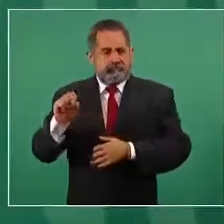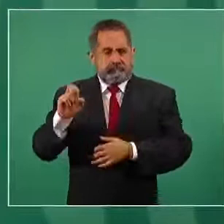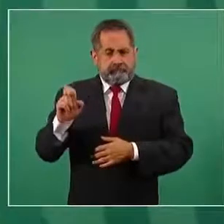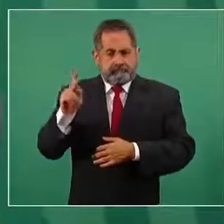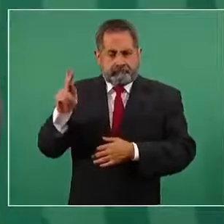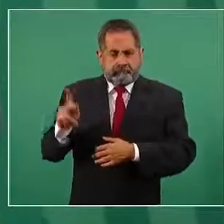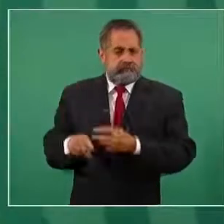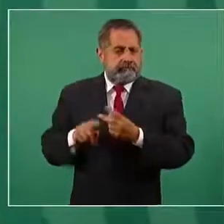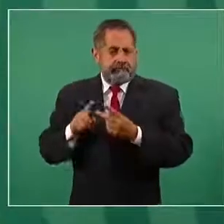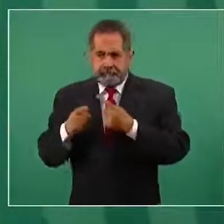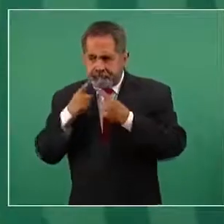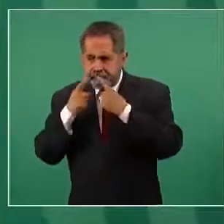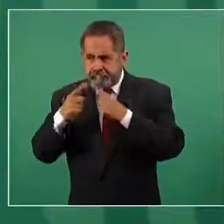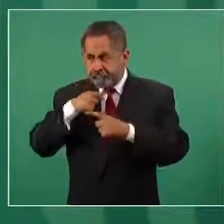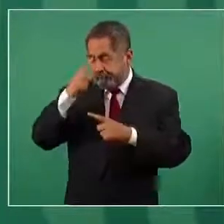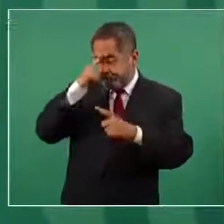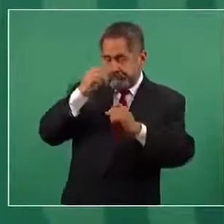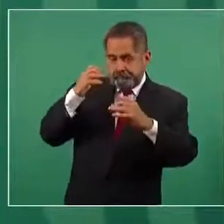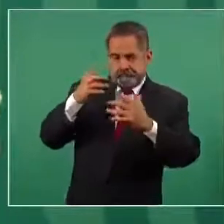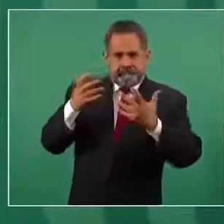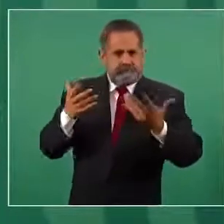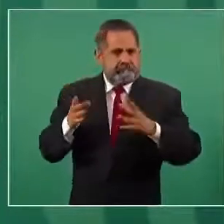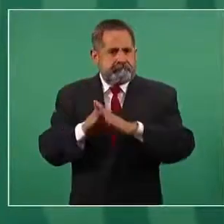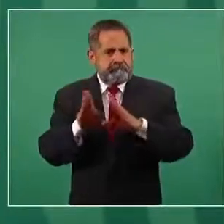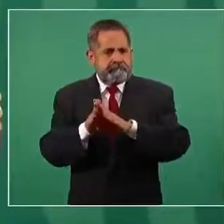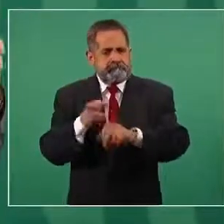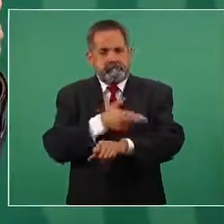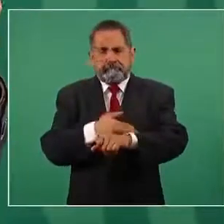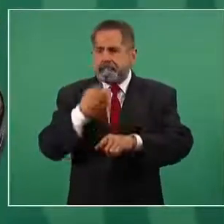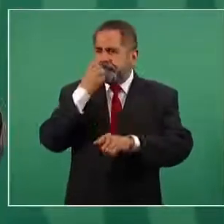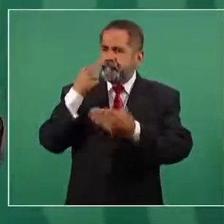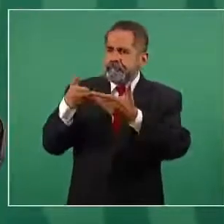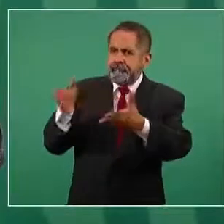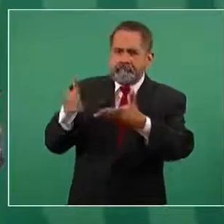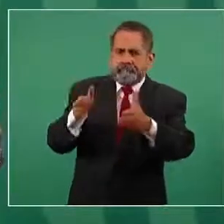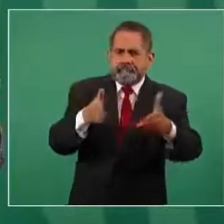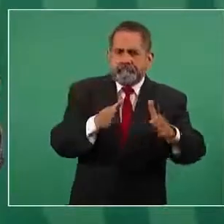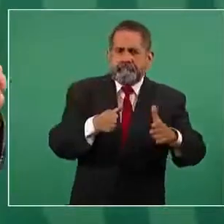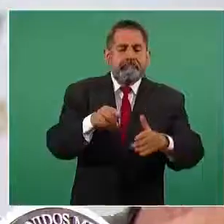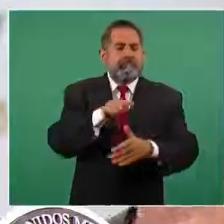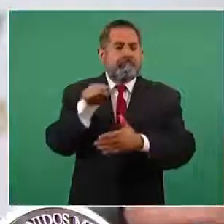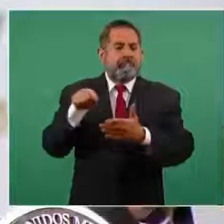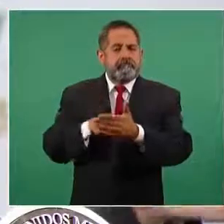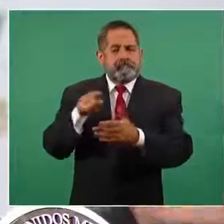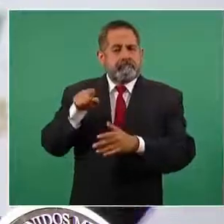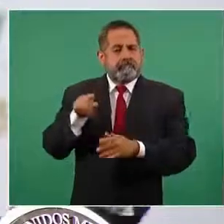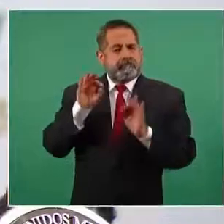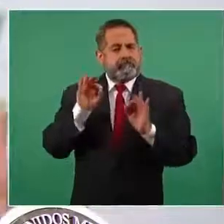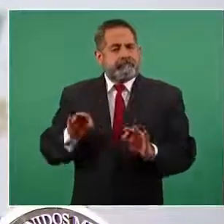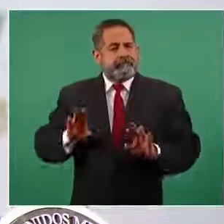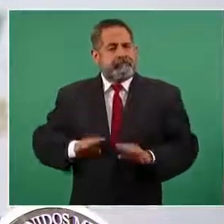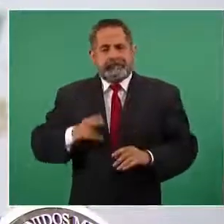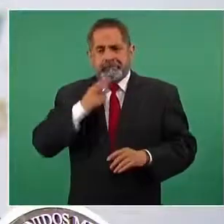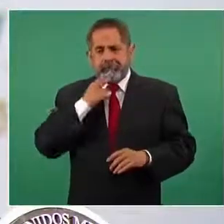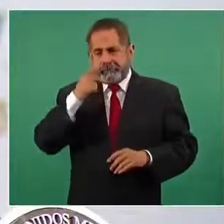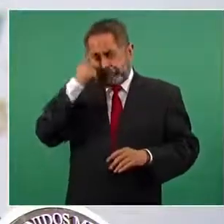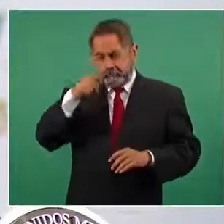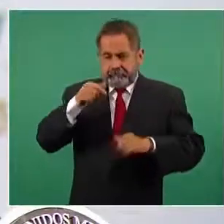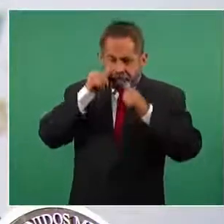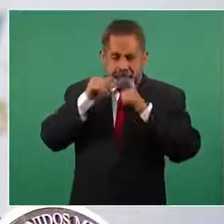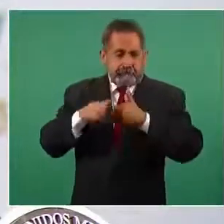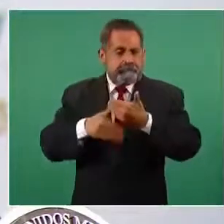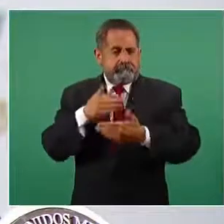Pública, estamos vislumbrando el momento de aperturas de escuelas como un espacio ideal para poder atender las